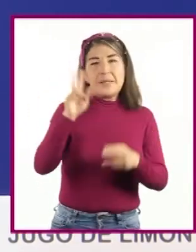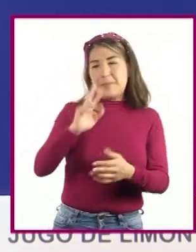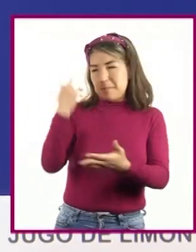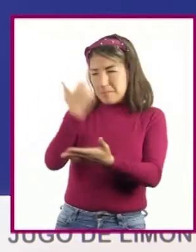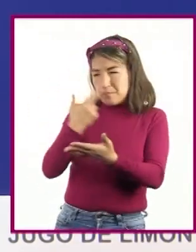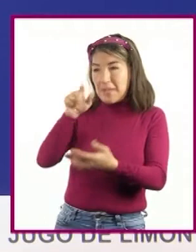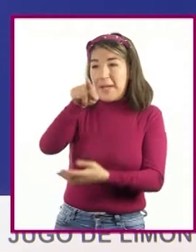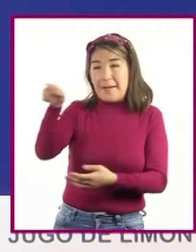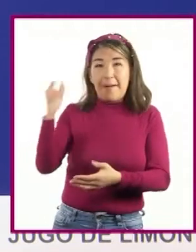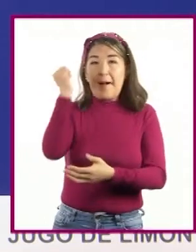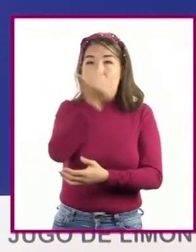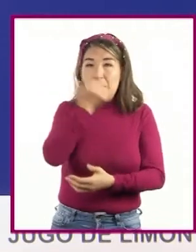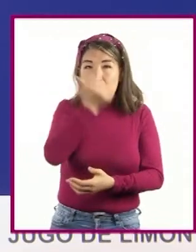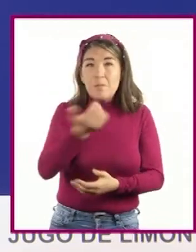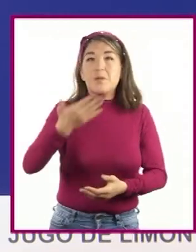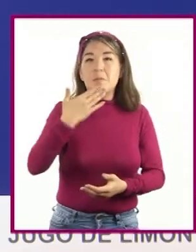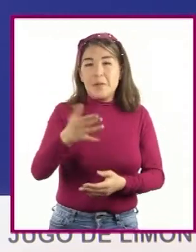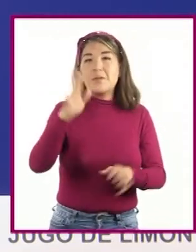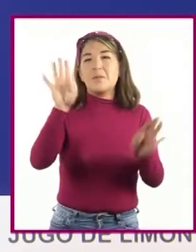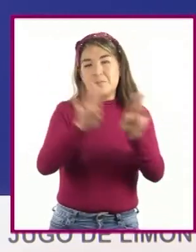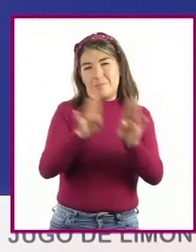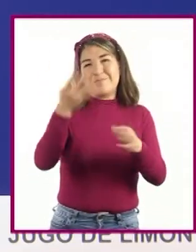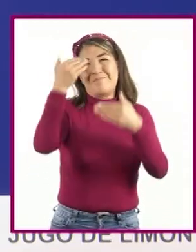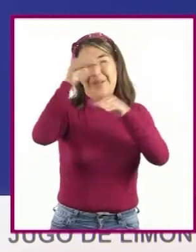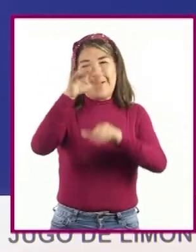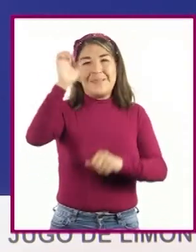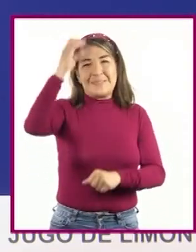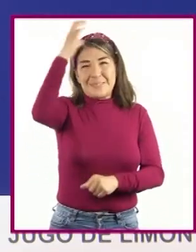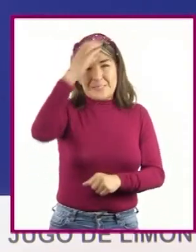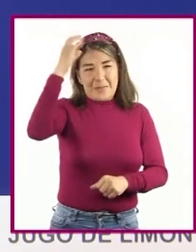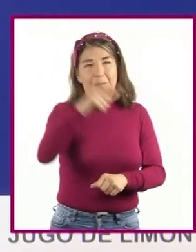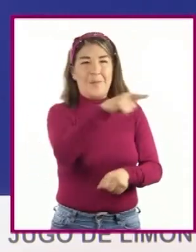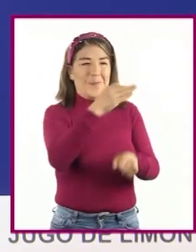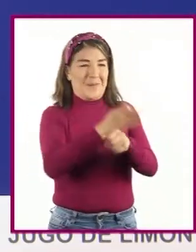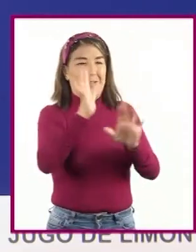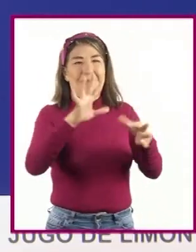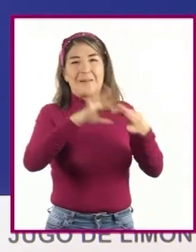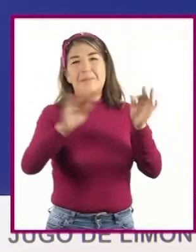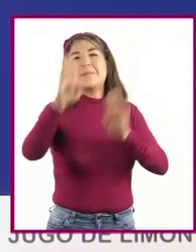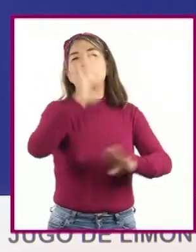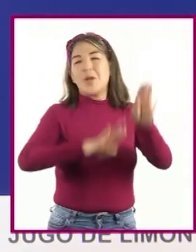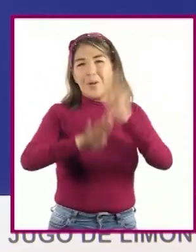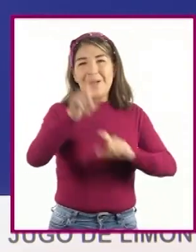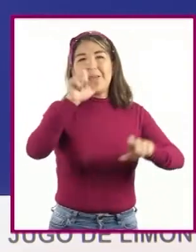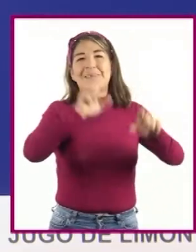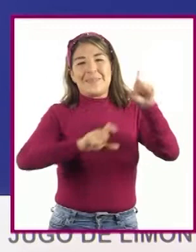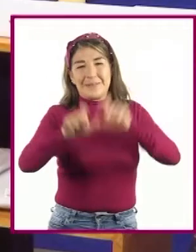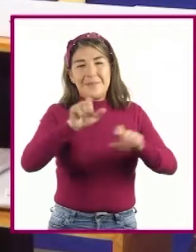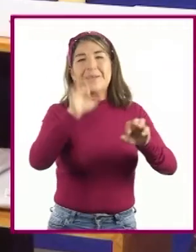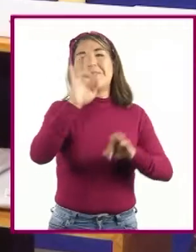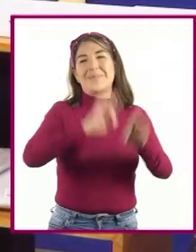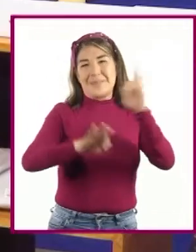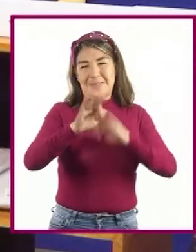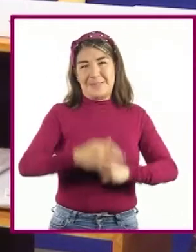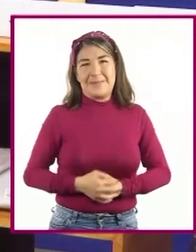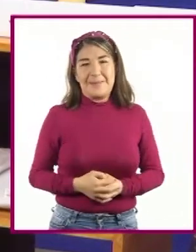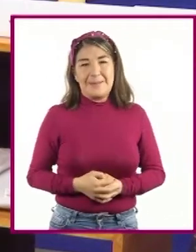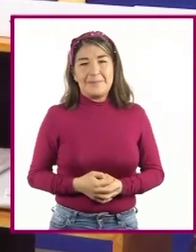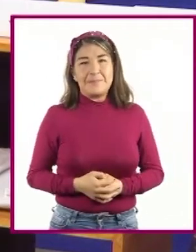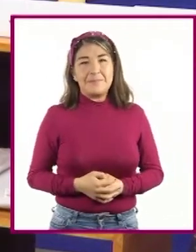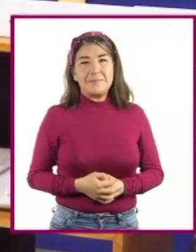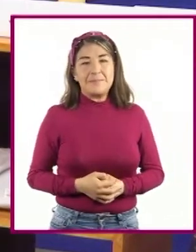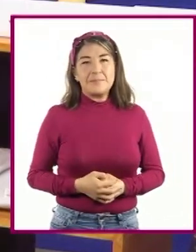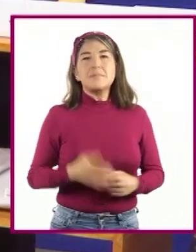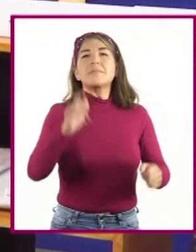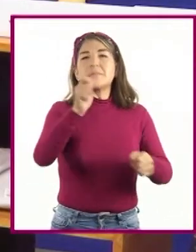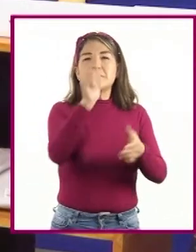alumnos en las materias de corte científico, como las que mencionaste, biología, física y química.